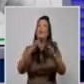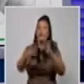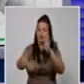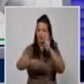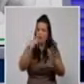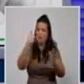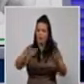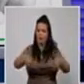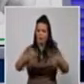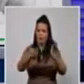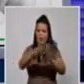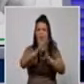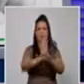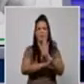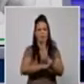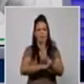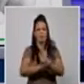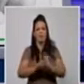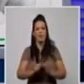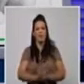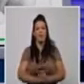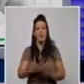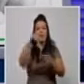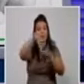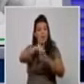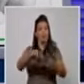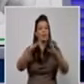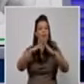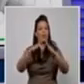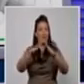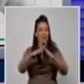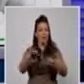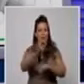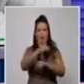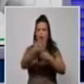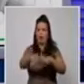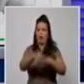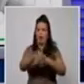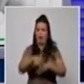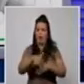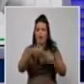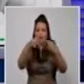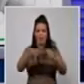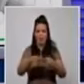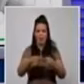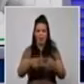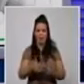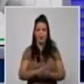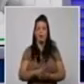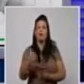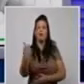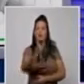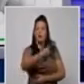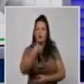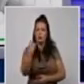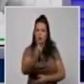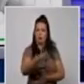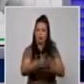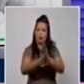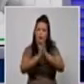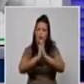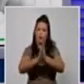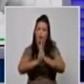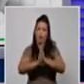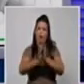manera también extremar en casa, en el hogar. Siempre a esta hora nosotros le dejamos saber nuestro mensaje de prevención, uso correcto